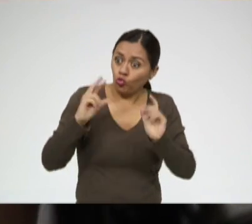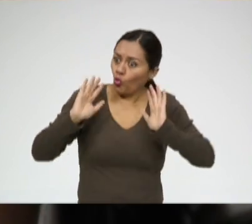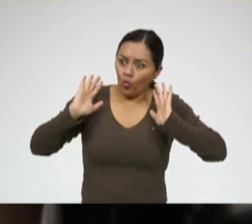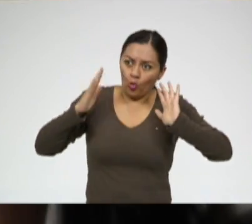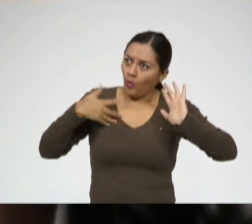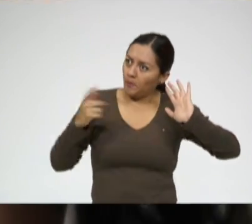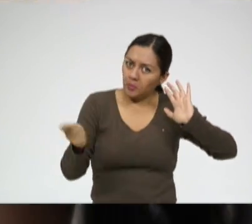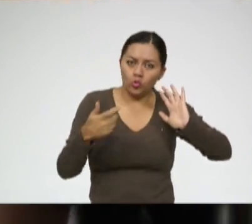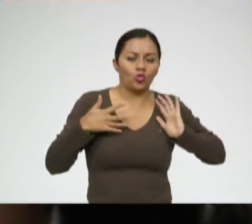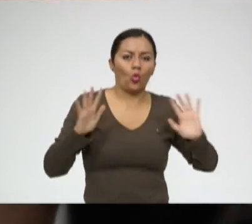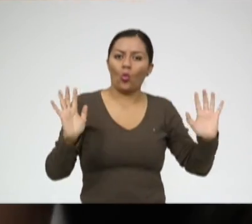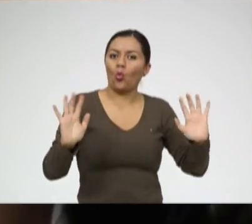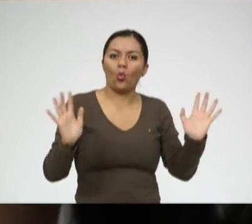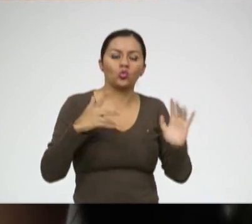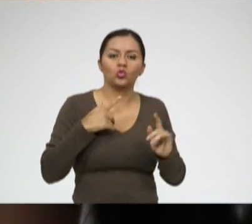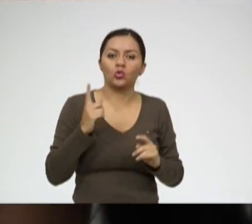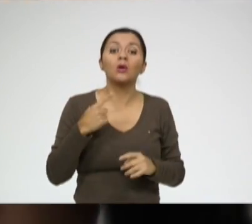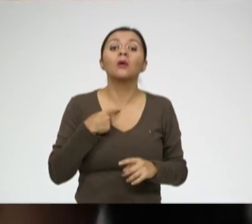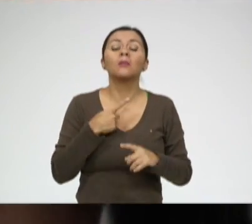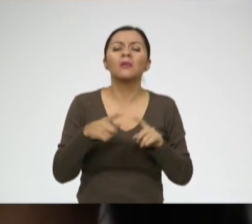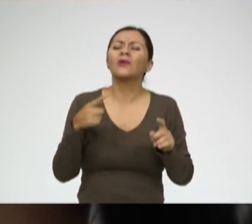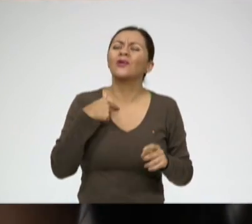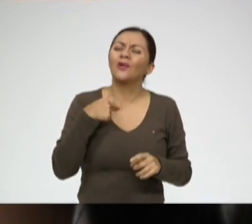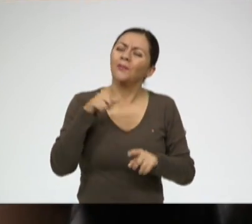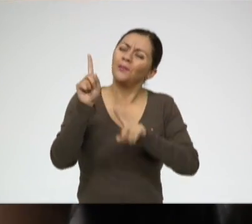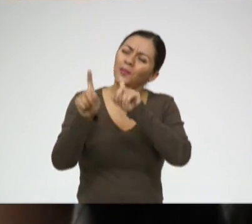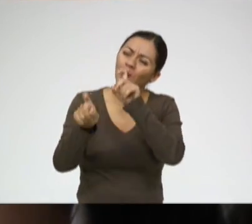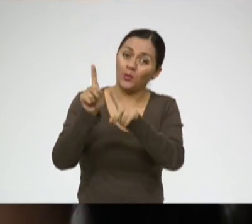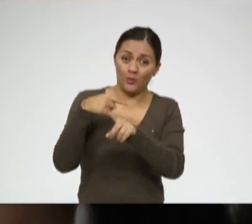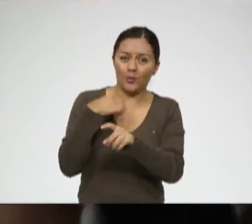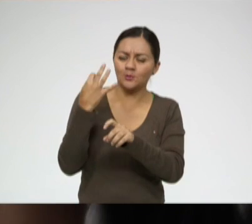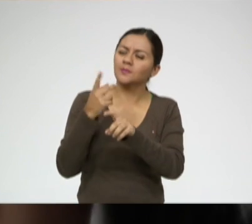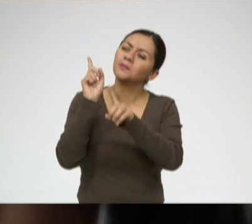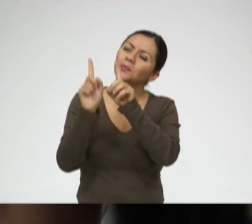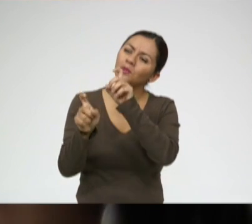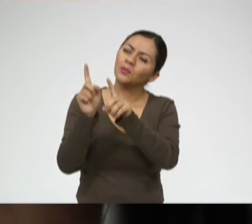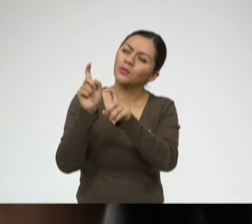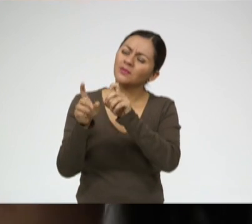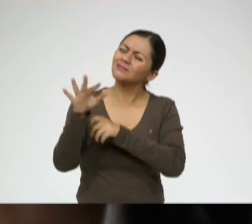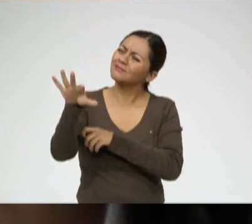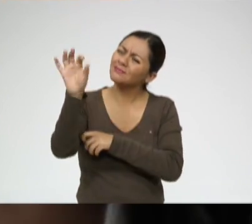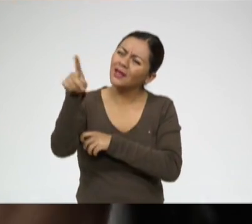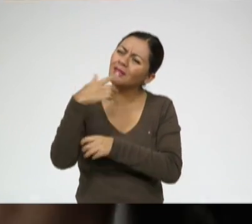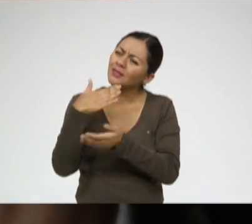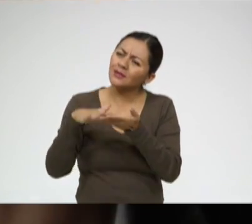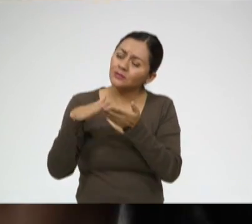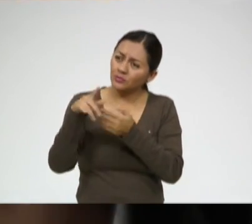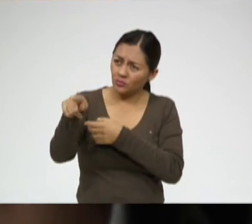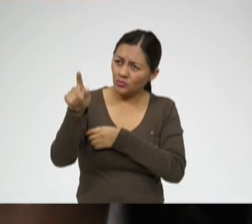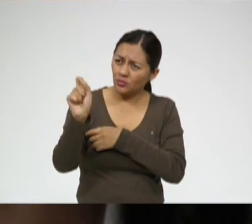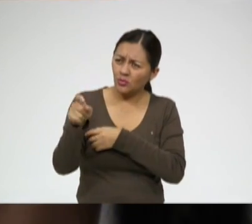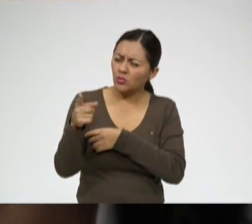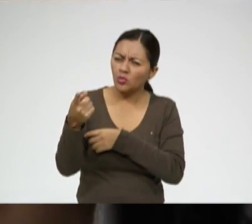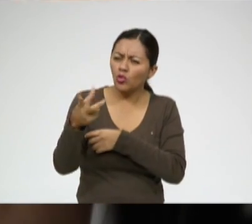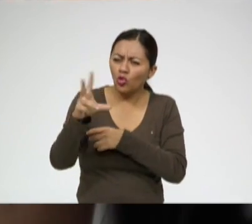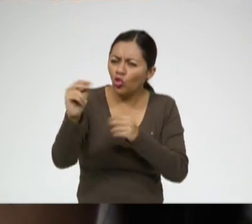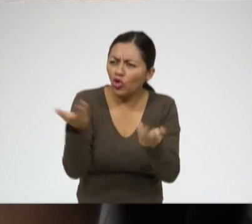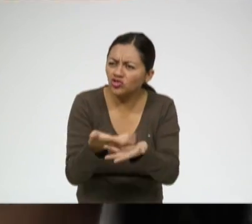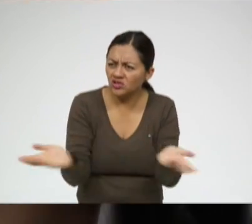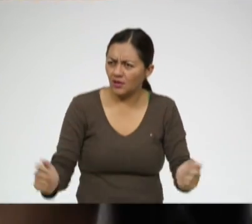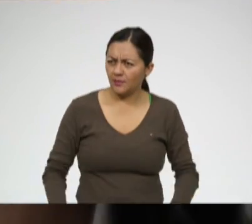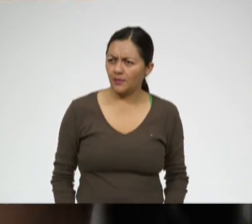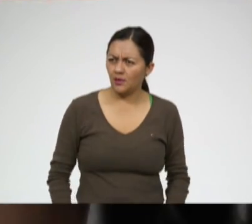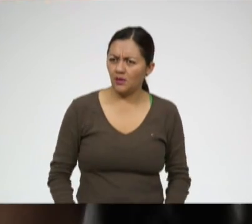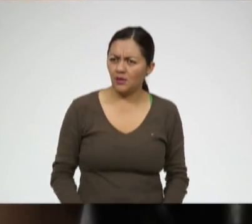no, yo violento para nada. Pero cuando tú comienzas a entrevistar, descubres que tú le dices, eres un inútil, mejor